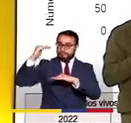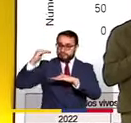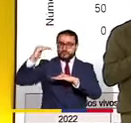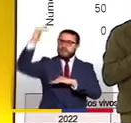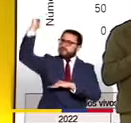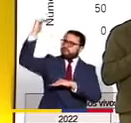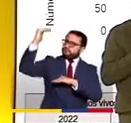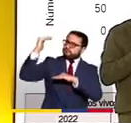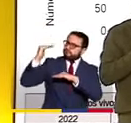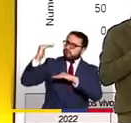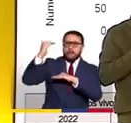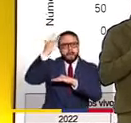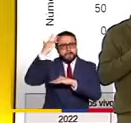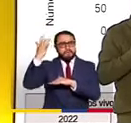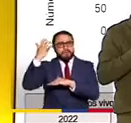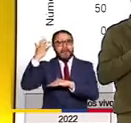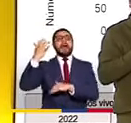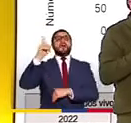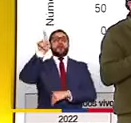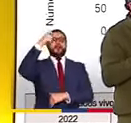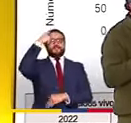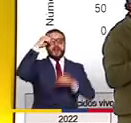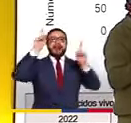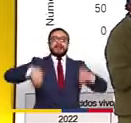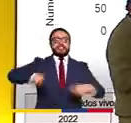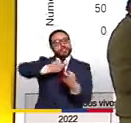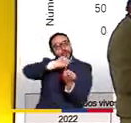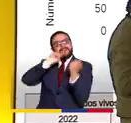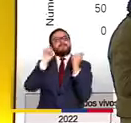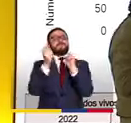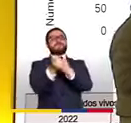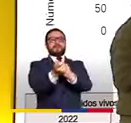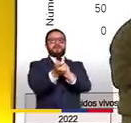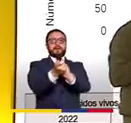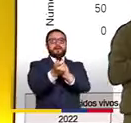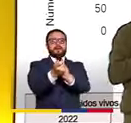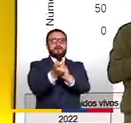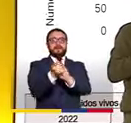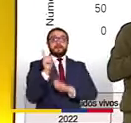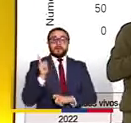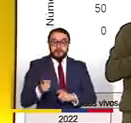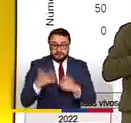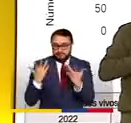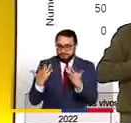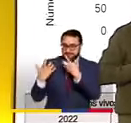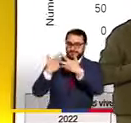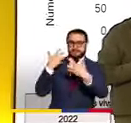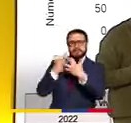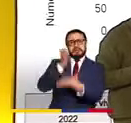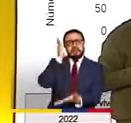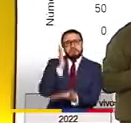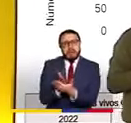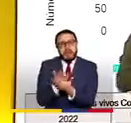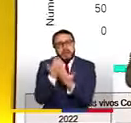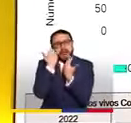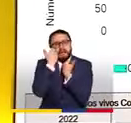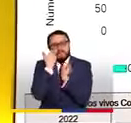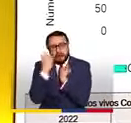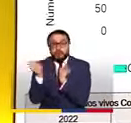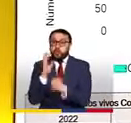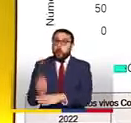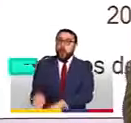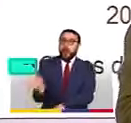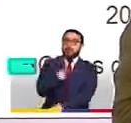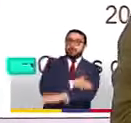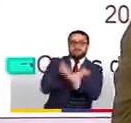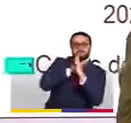a nuestra reforma, porque en el sistema preventivo, que es mirar a una mujer